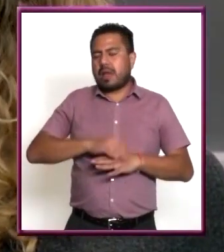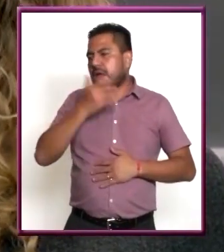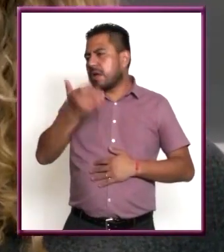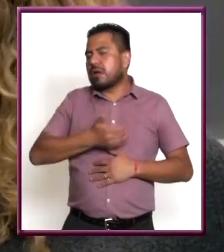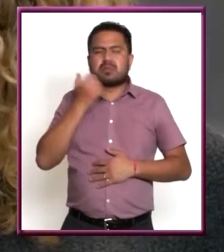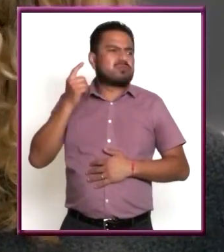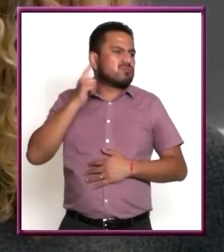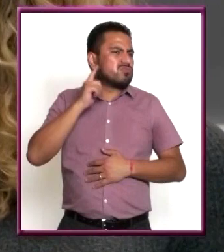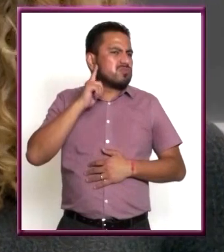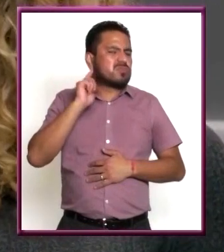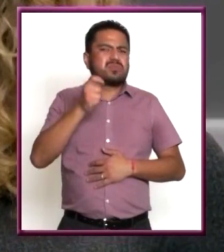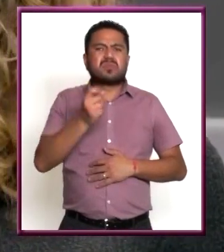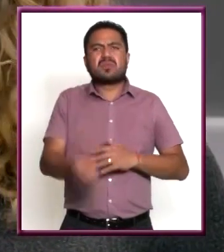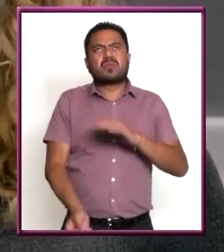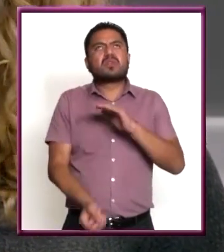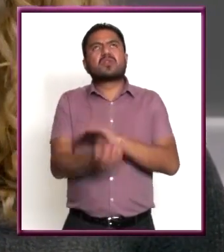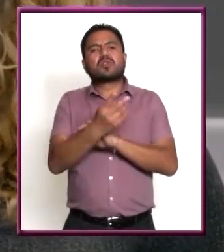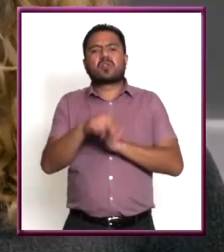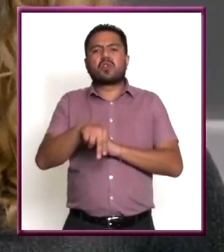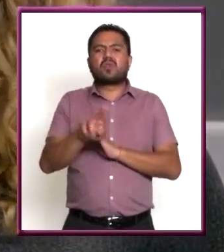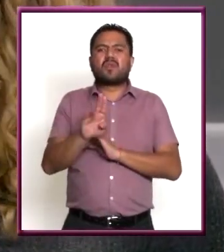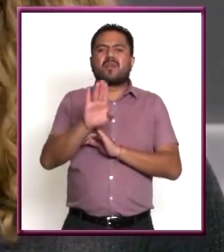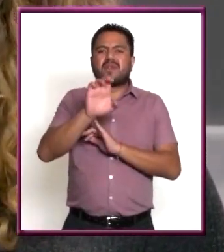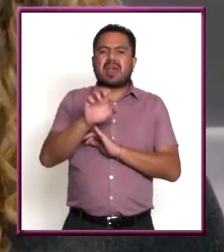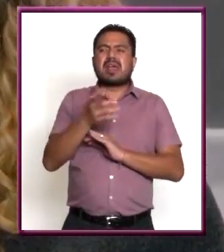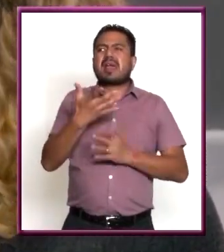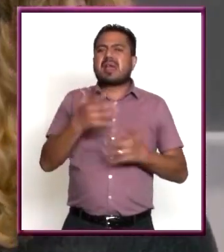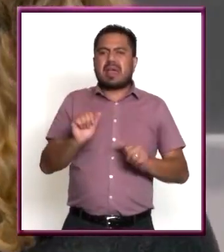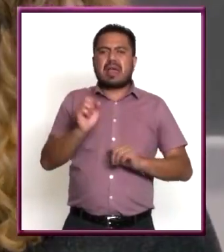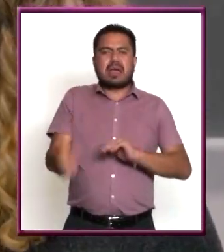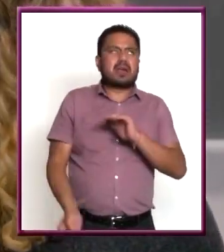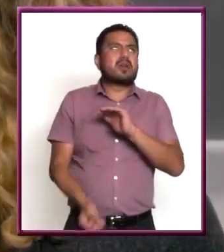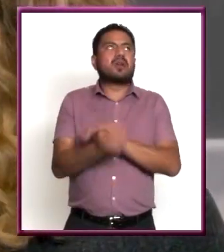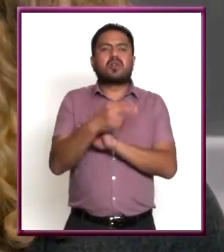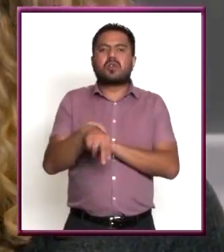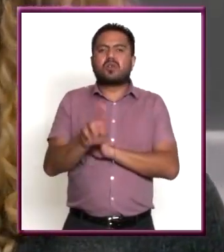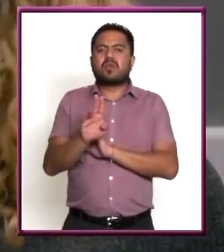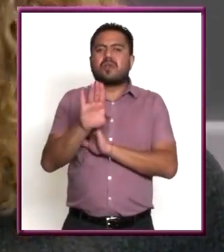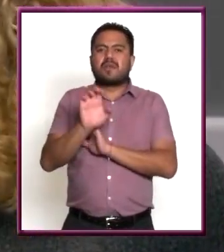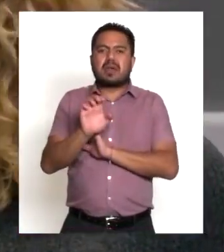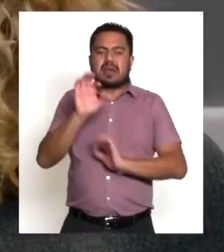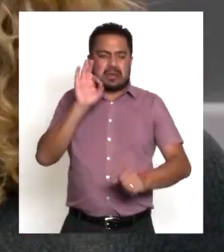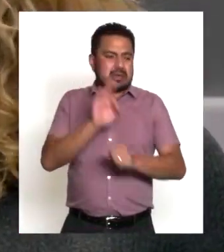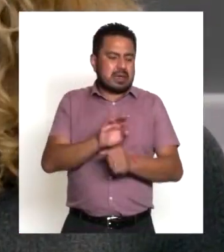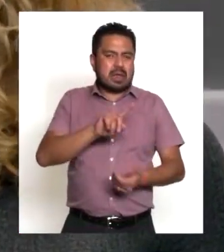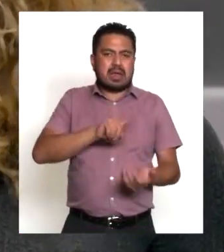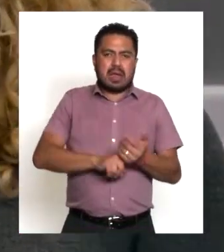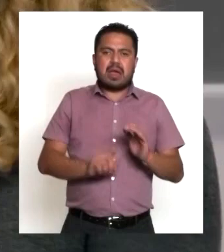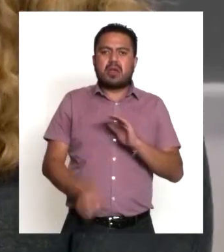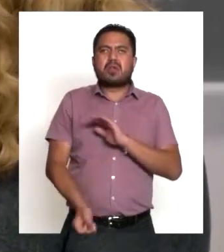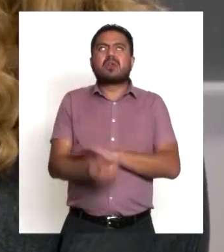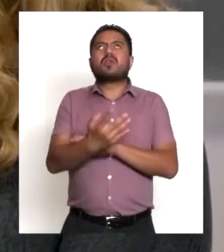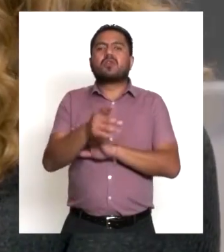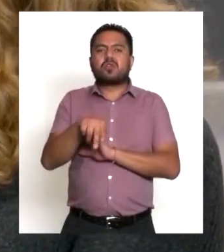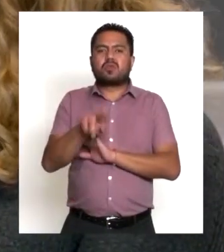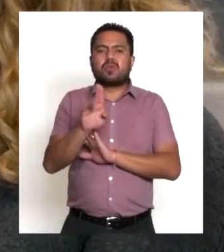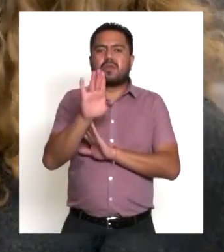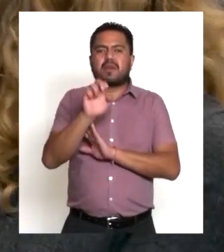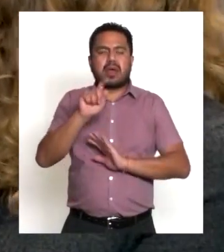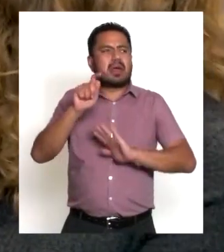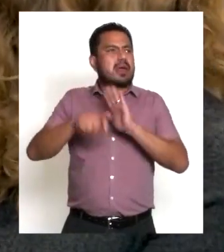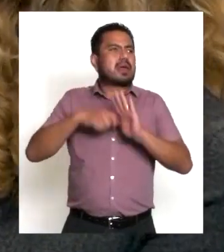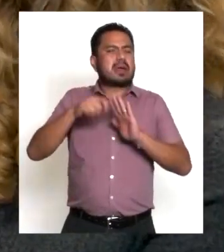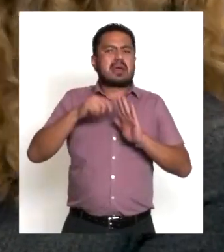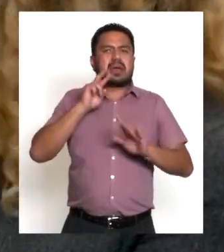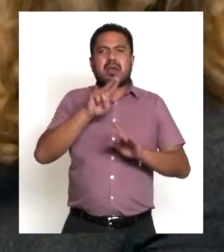Es muy común escuchar, sube las fotos a la nube, ya subí el archivo a la nube, respalda la información en la nube, vi